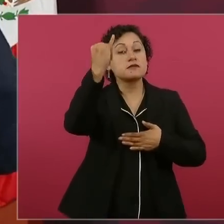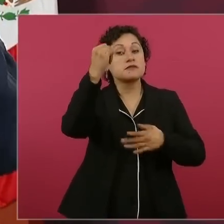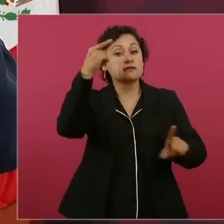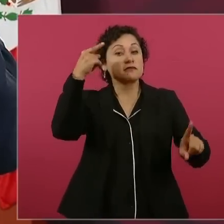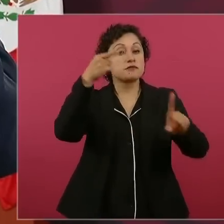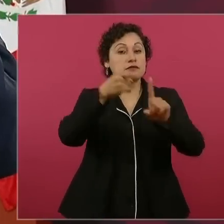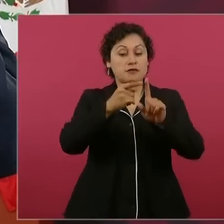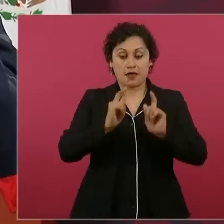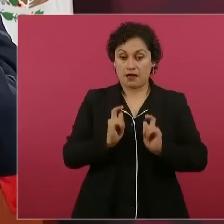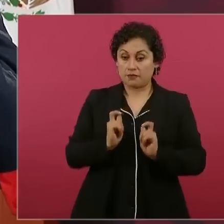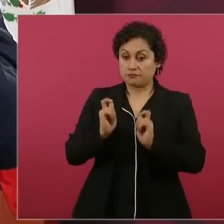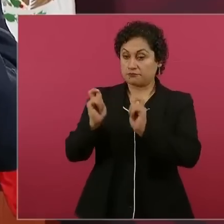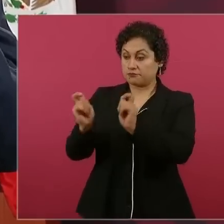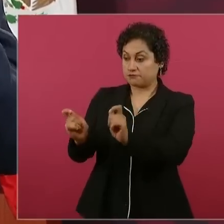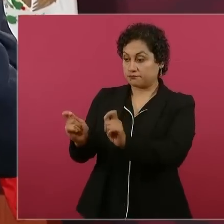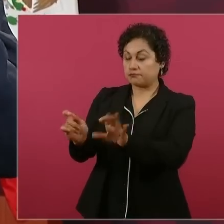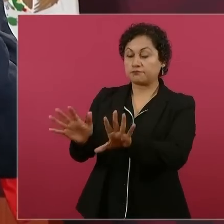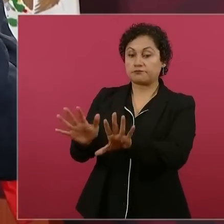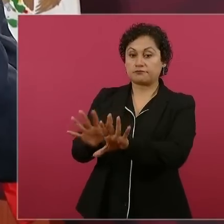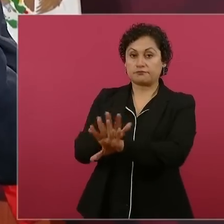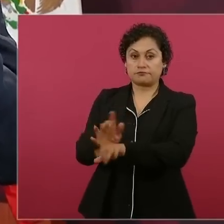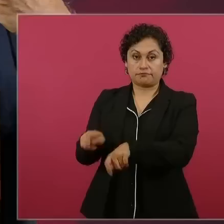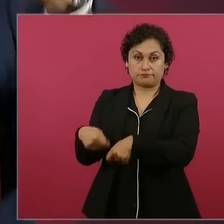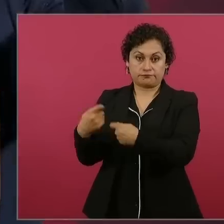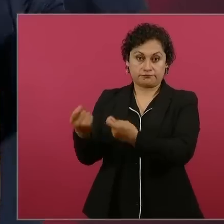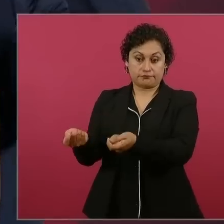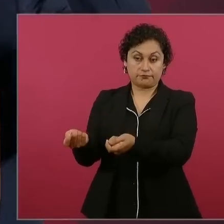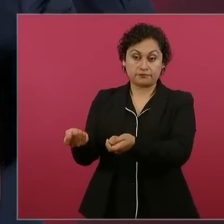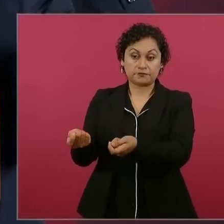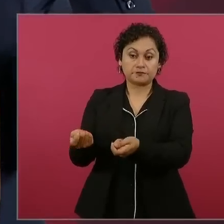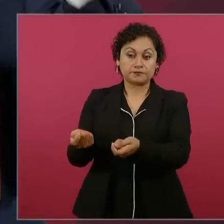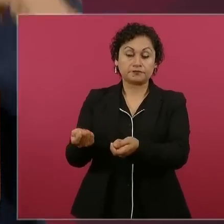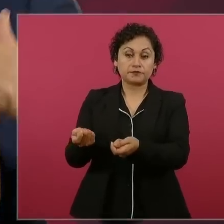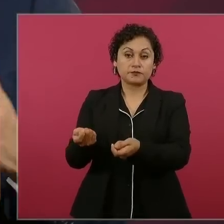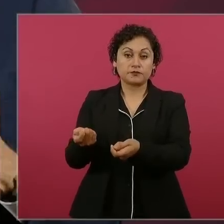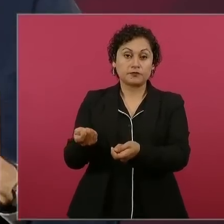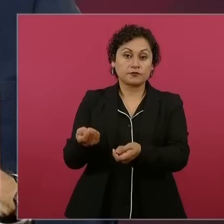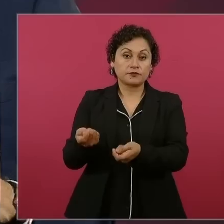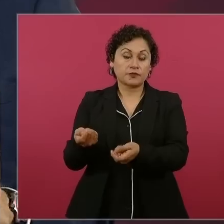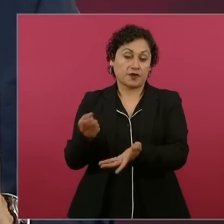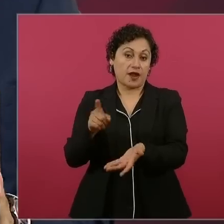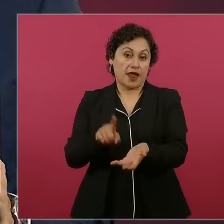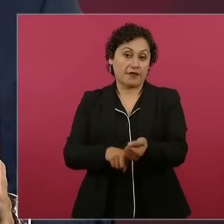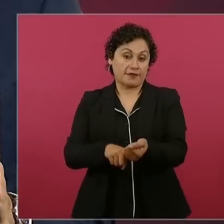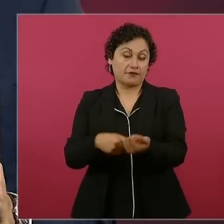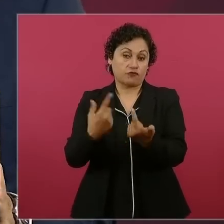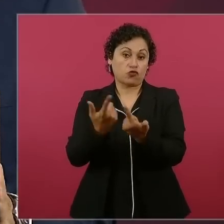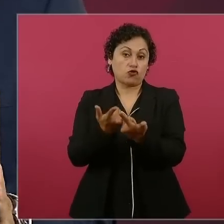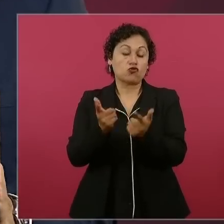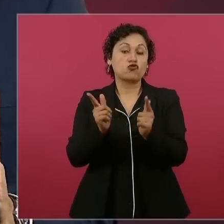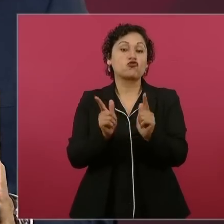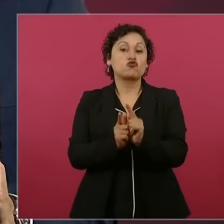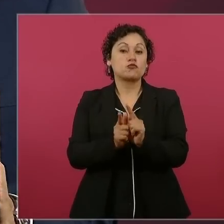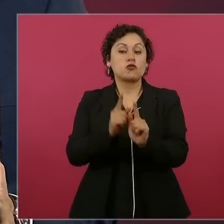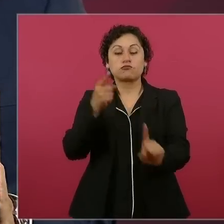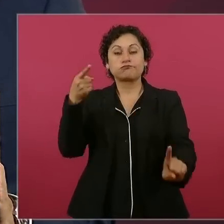de la dirección del movimiento de transformación.